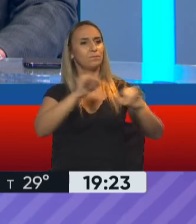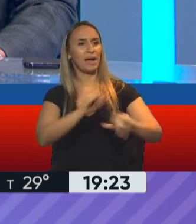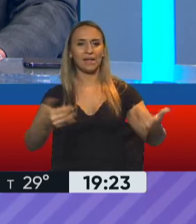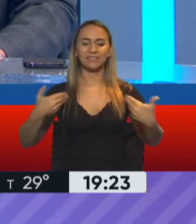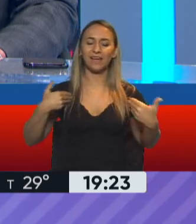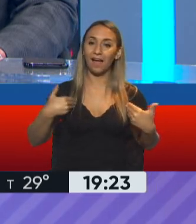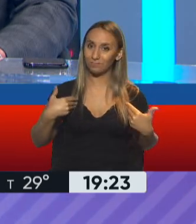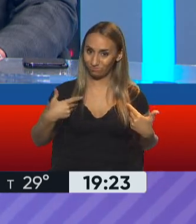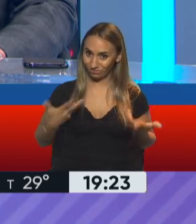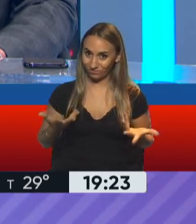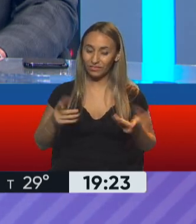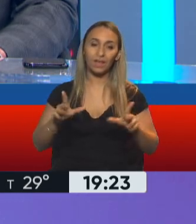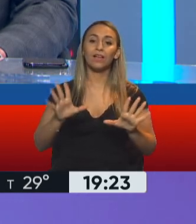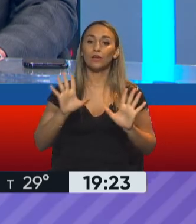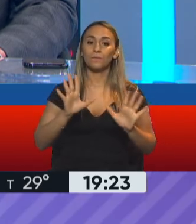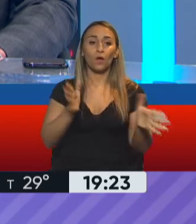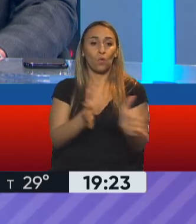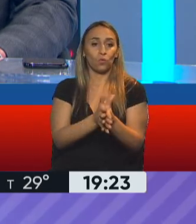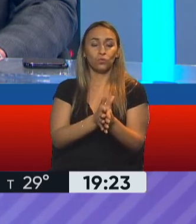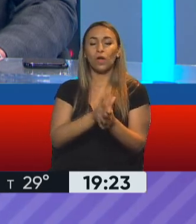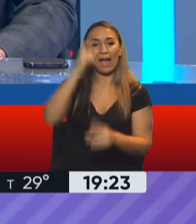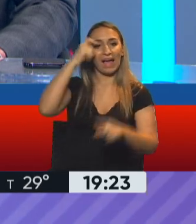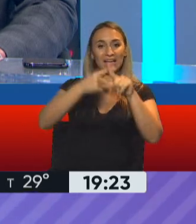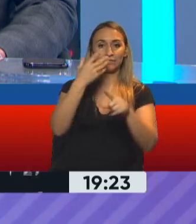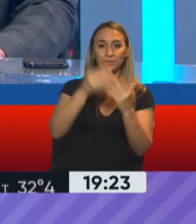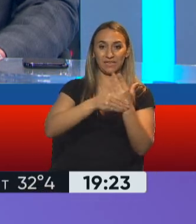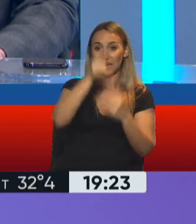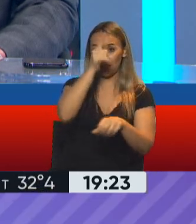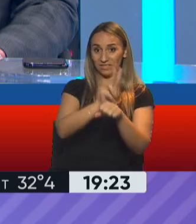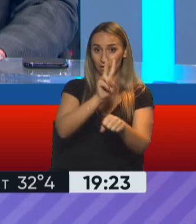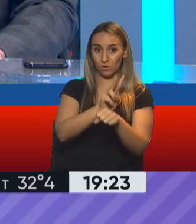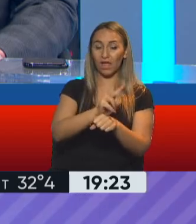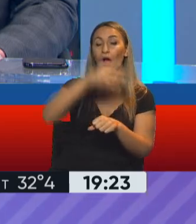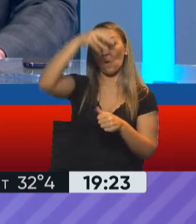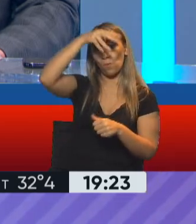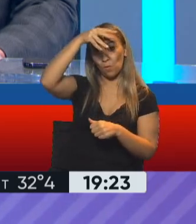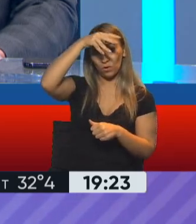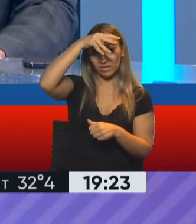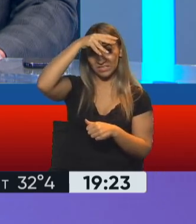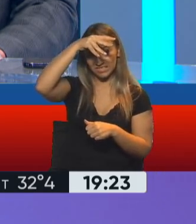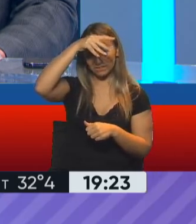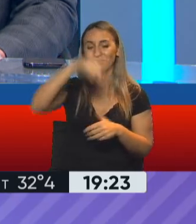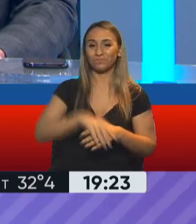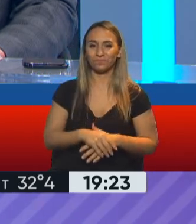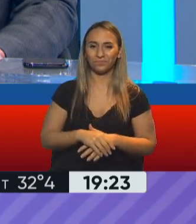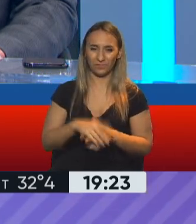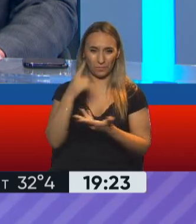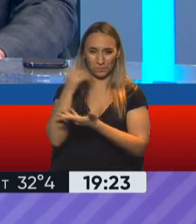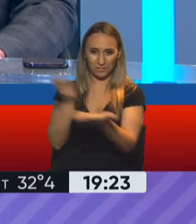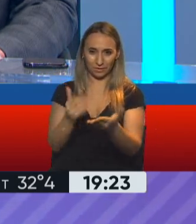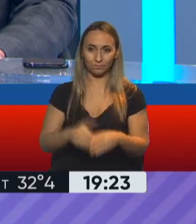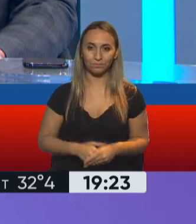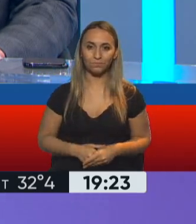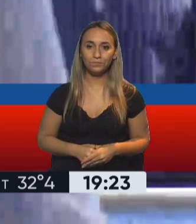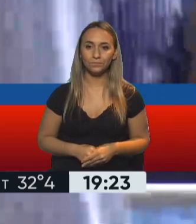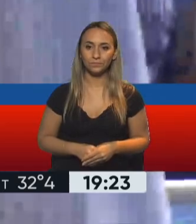de las organizadoras, junto con Hernán Lombardi, la ex ministra de Seguridad y hoy presidenta del PRO, Patricia Bullrich. Si te parece, los escuchamos y bajamos un poquito lo que dijeron.